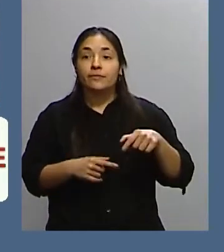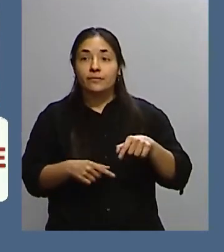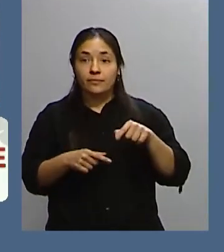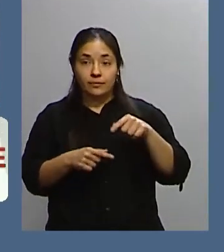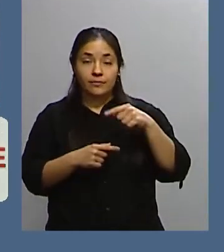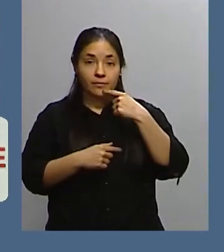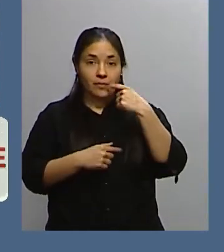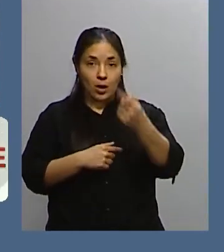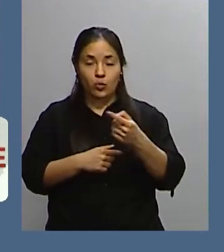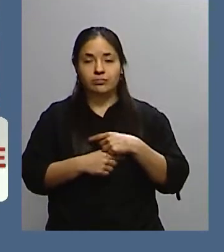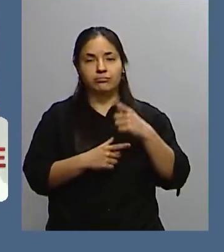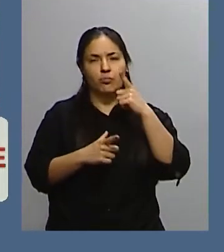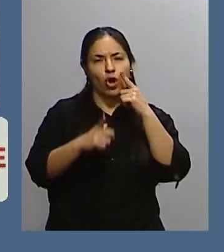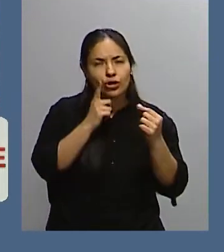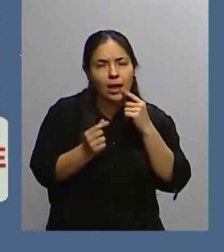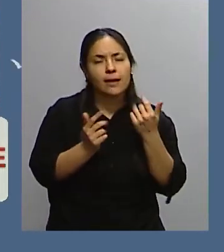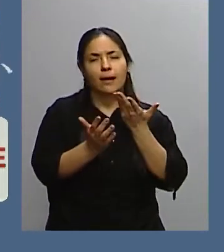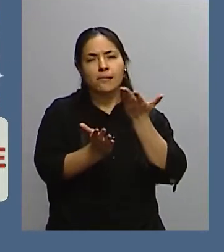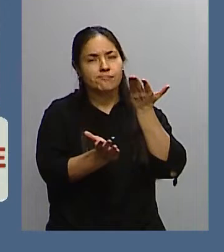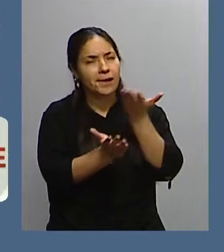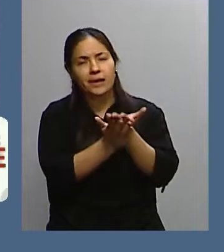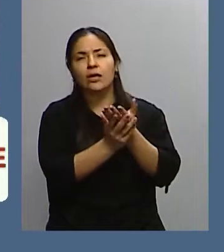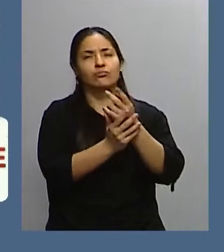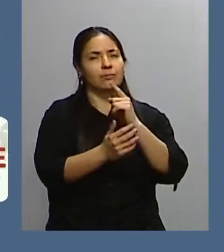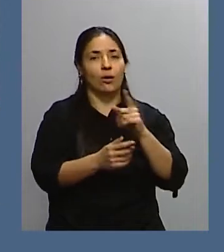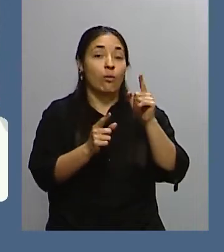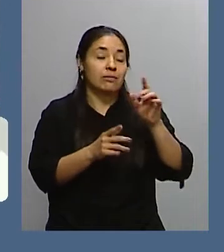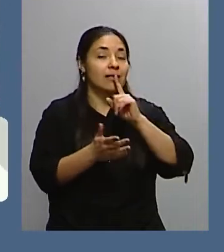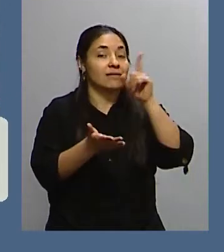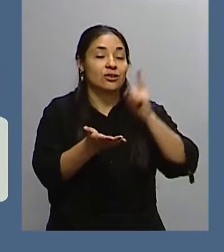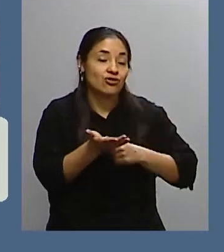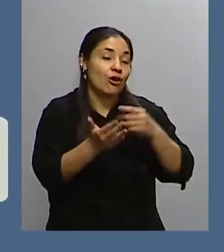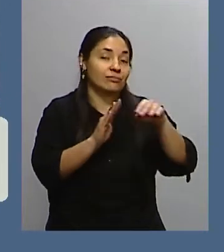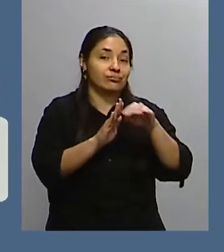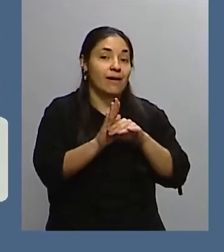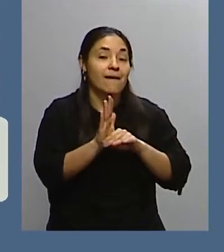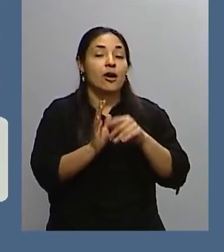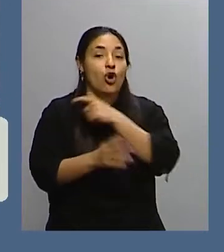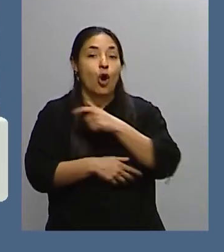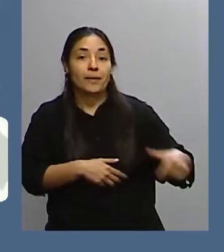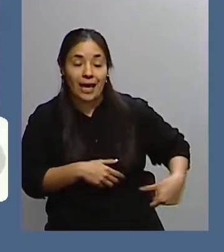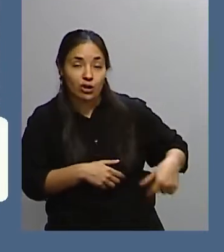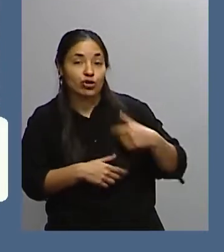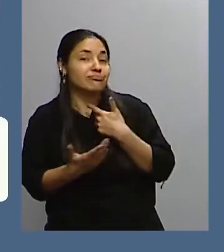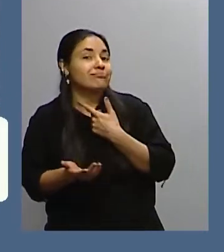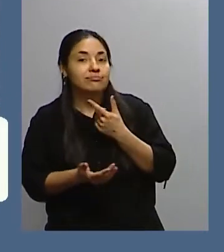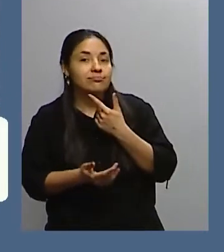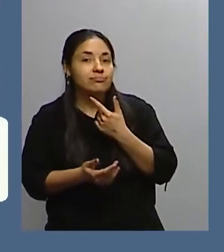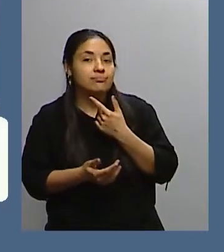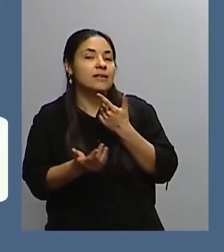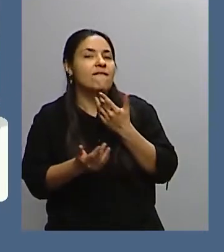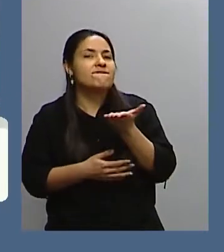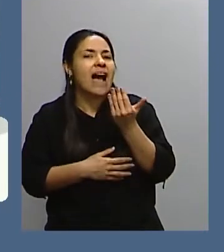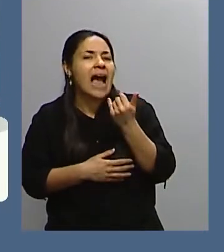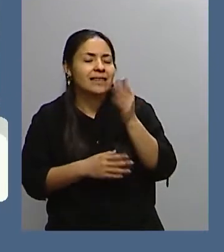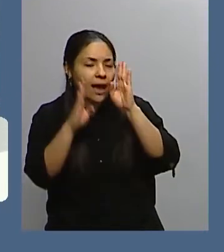de estos reclamos, de estas medidas o no medidas, falta de medidas por parte del gobierno, tenemos el proyecto de la